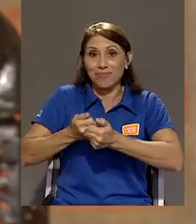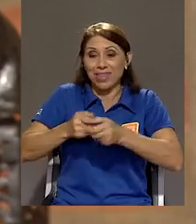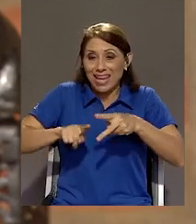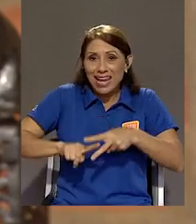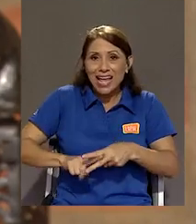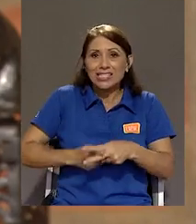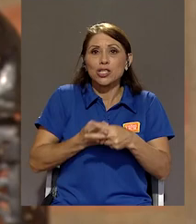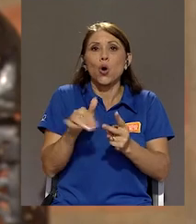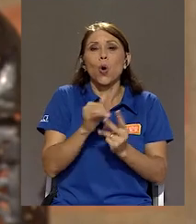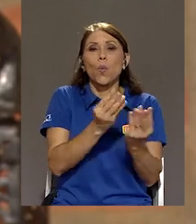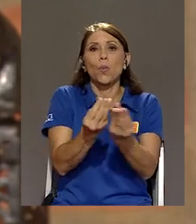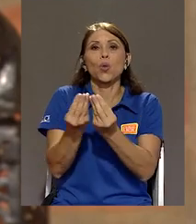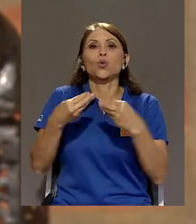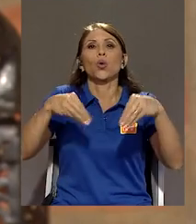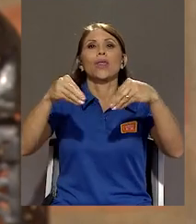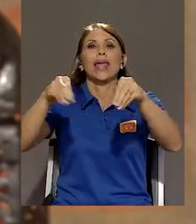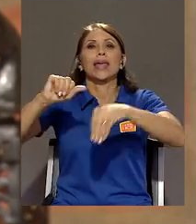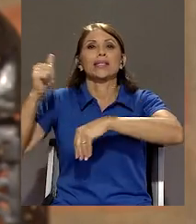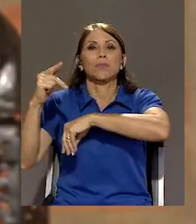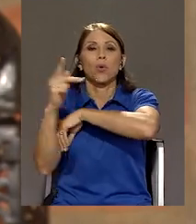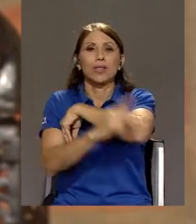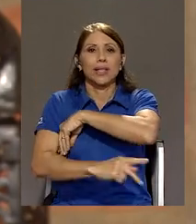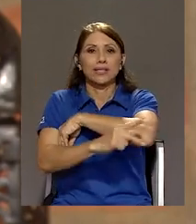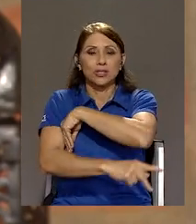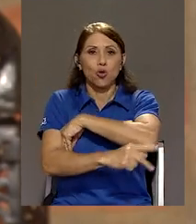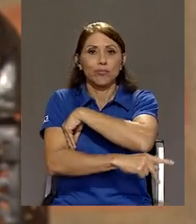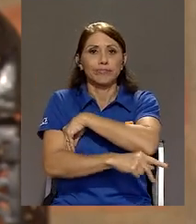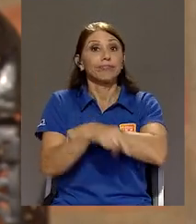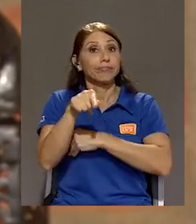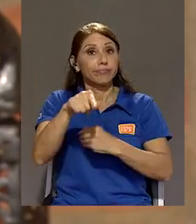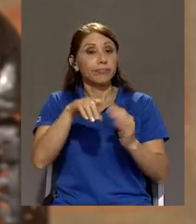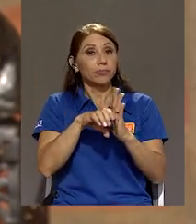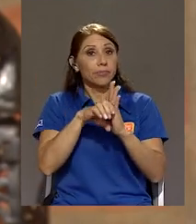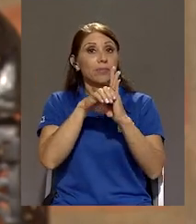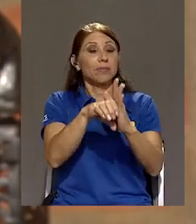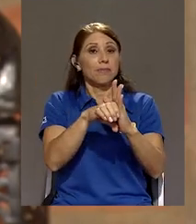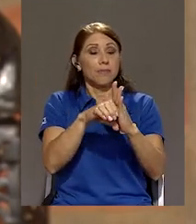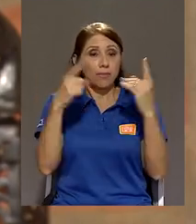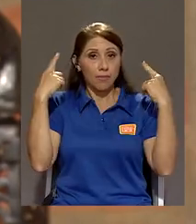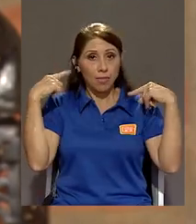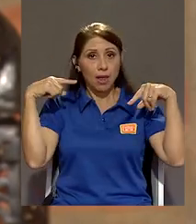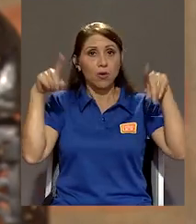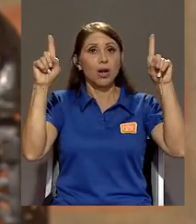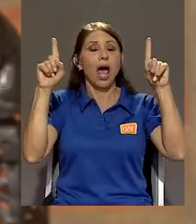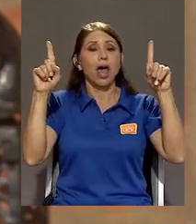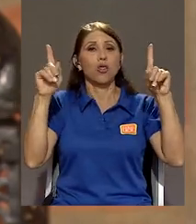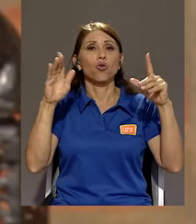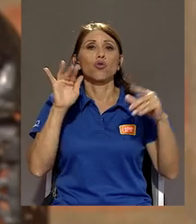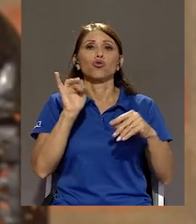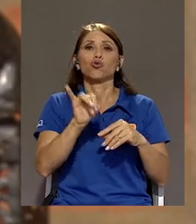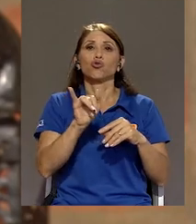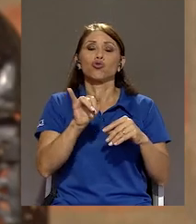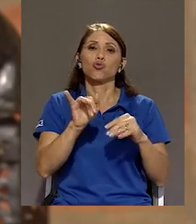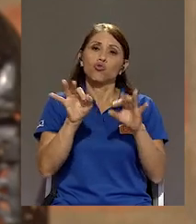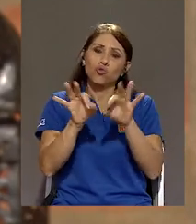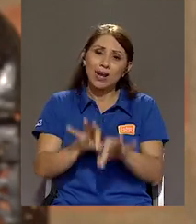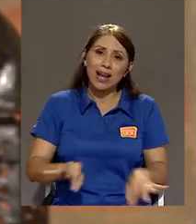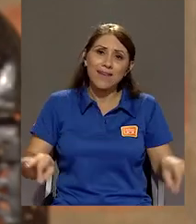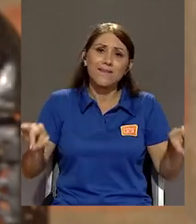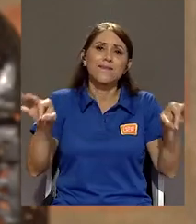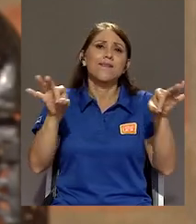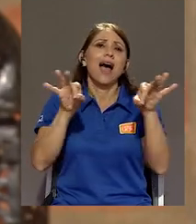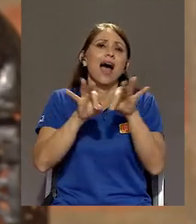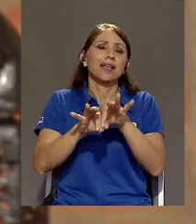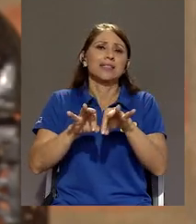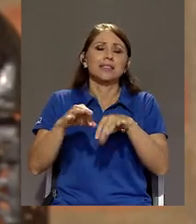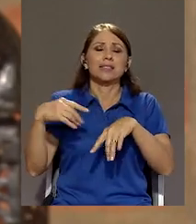de exportación, ha sido un buen ejemplo no solo de cómo ha logrado mantener su relevancia a lo